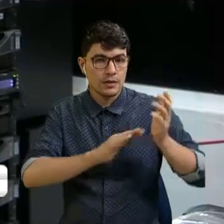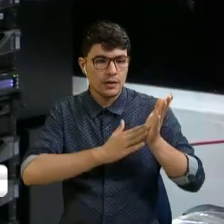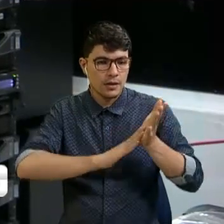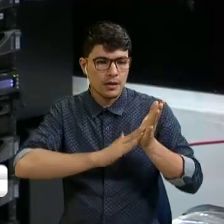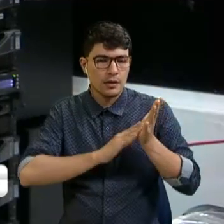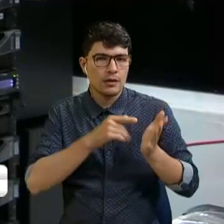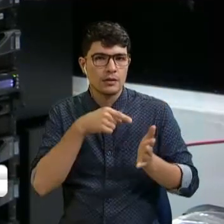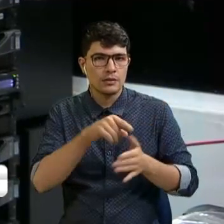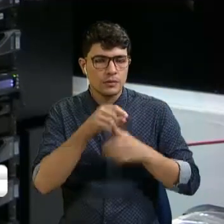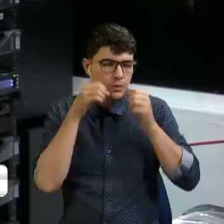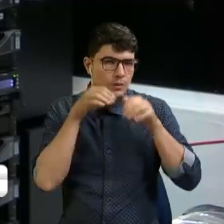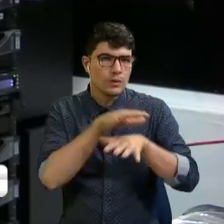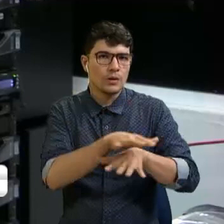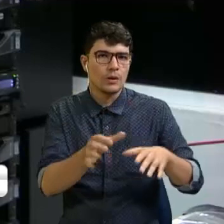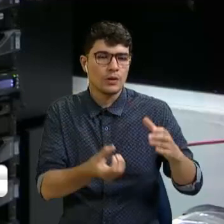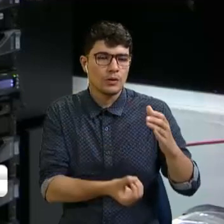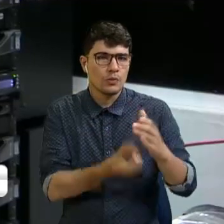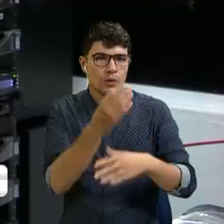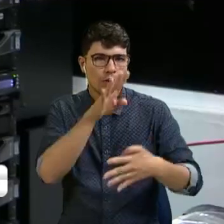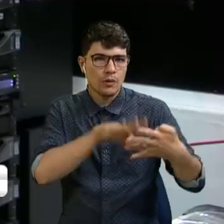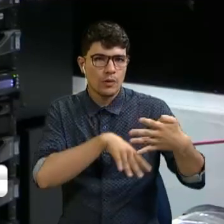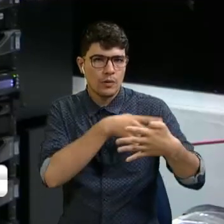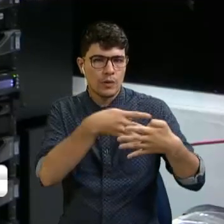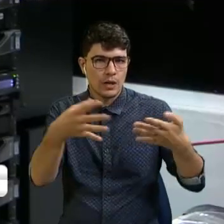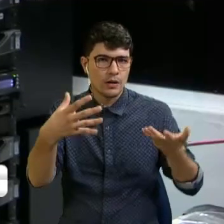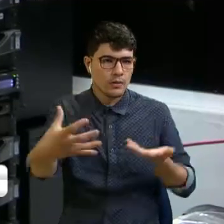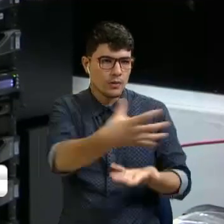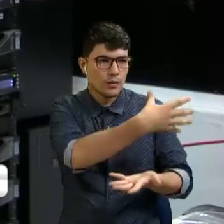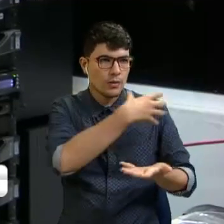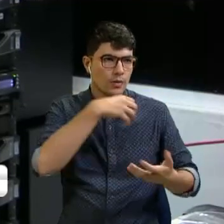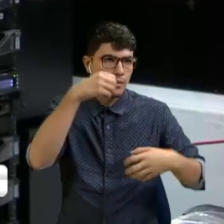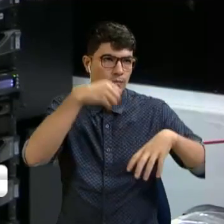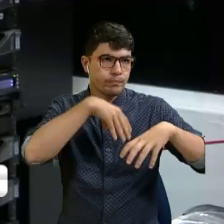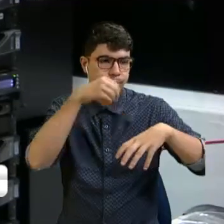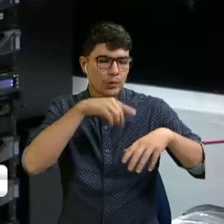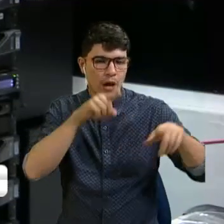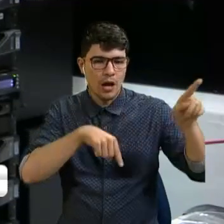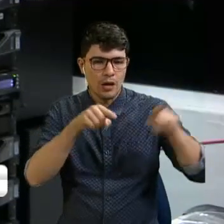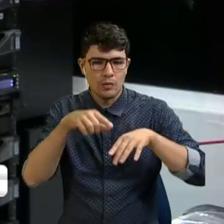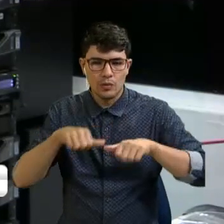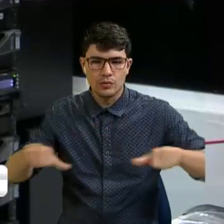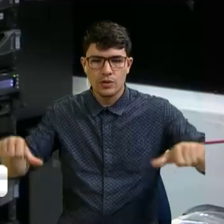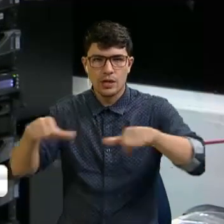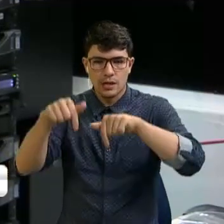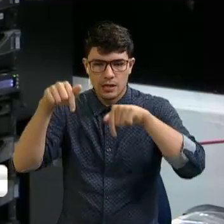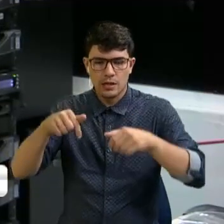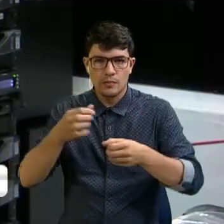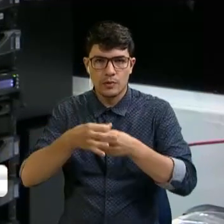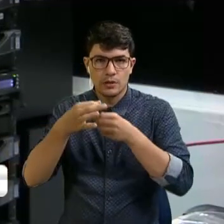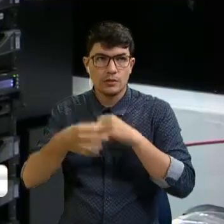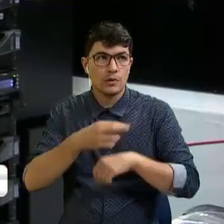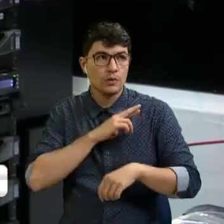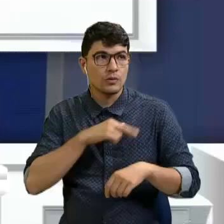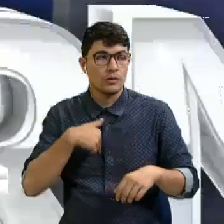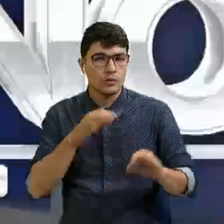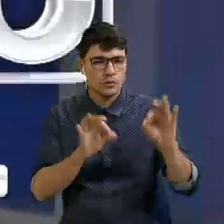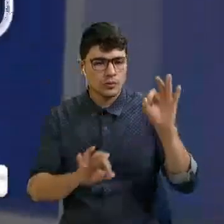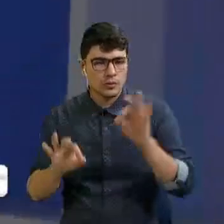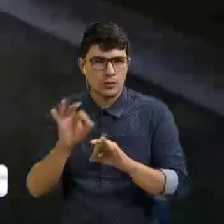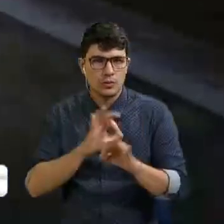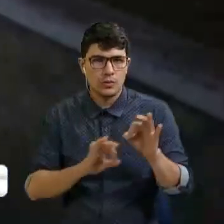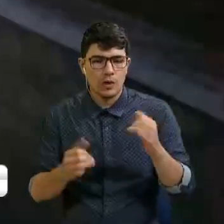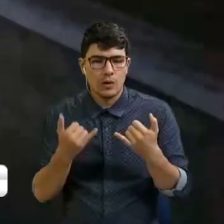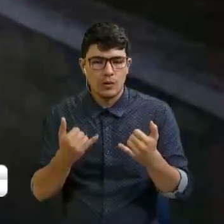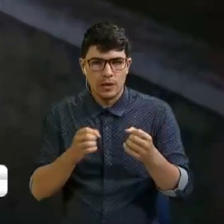socializando los nuevos horarios de recolección de residuos sólidos en algunos sectores del municipio hemos preparado para todos ustedes el siguiente informe